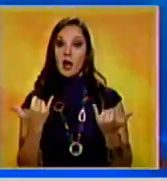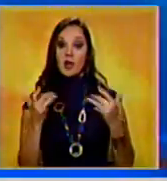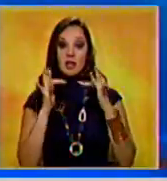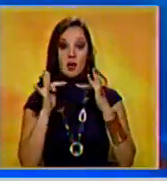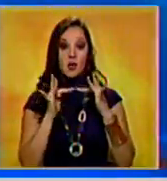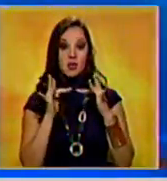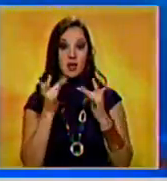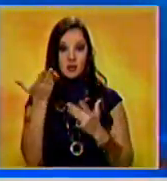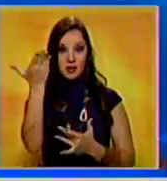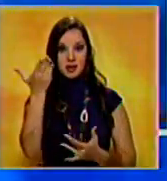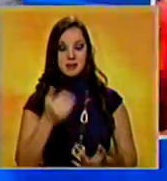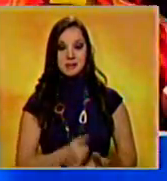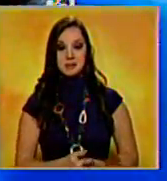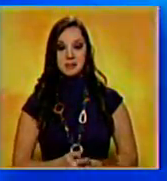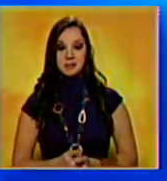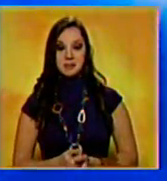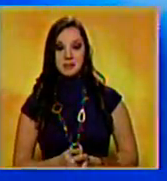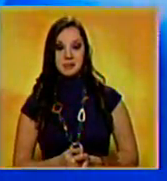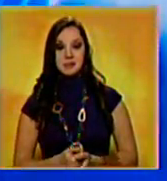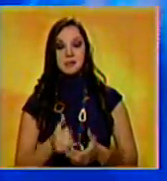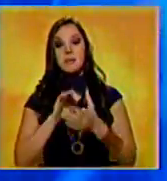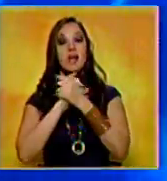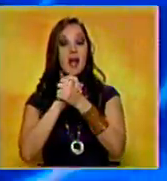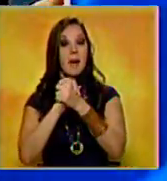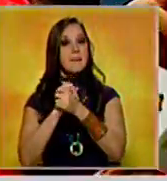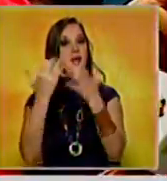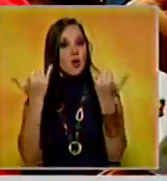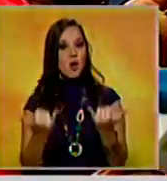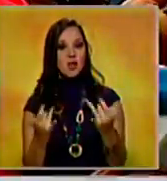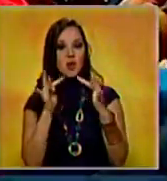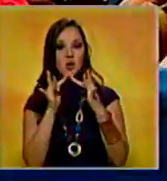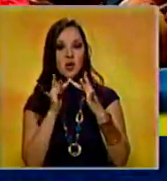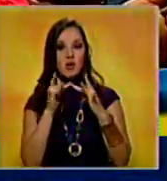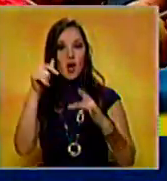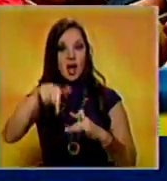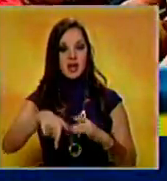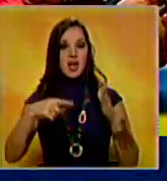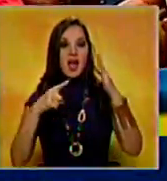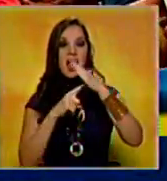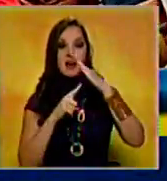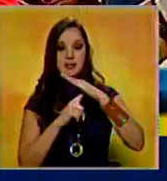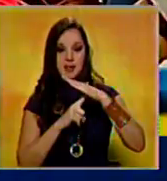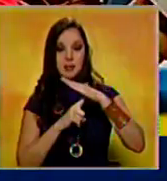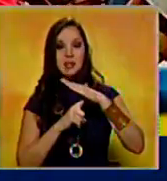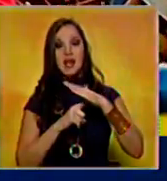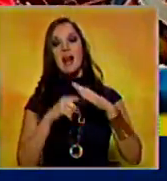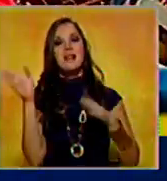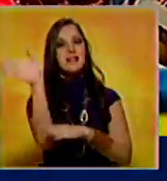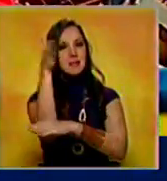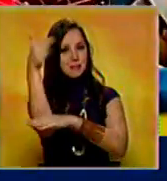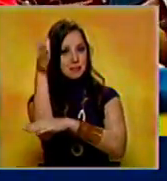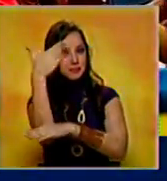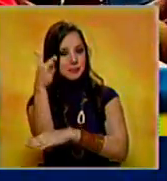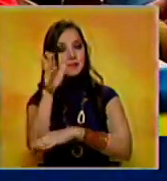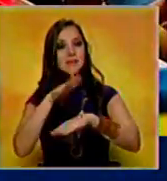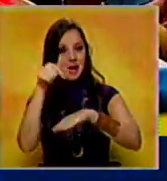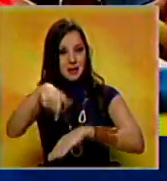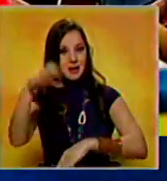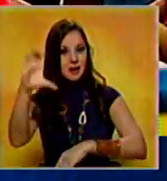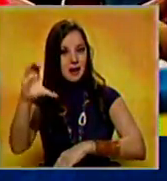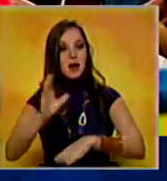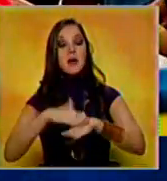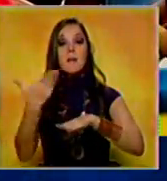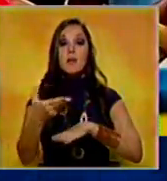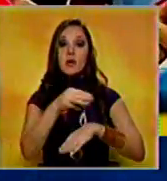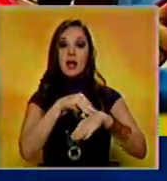directo. Adelante, Liz. Amigos, hacemos este contacto con ustedes desde el Terminal de la Bandera porque la ministra del Interior, Justicia